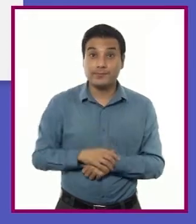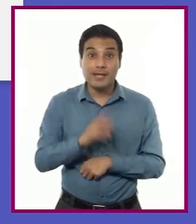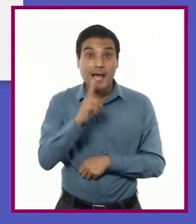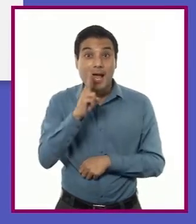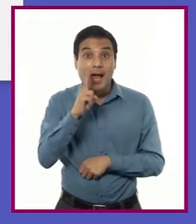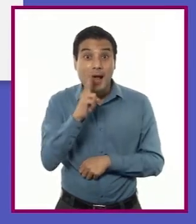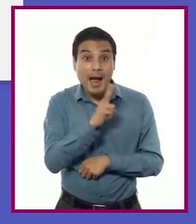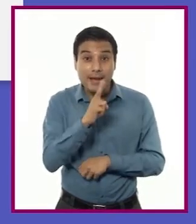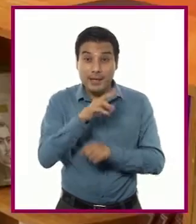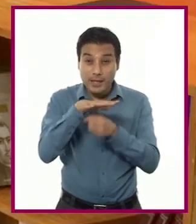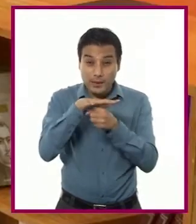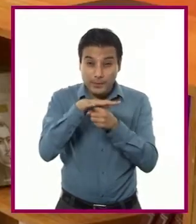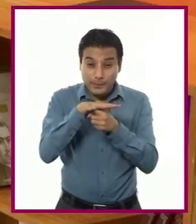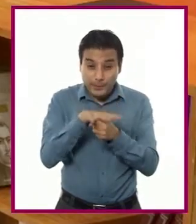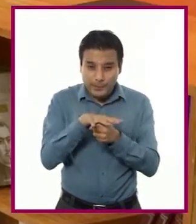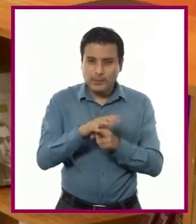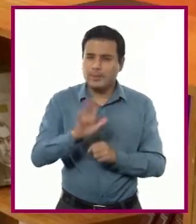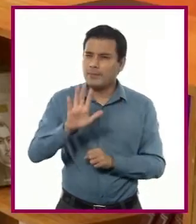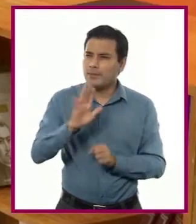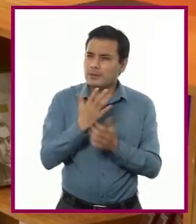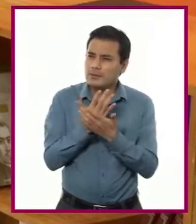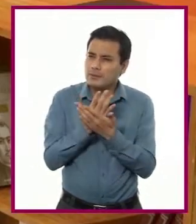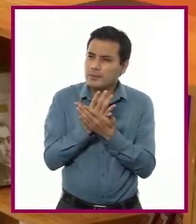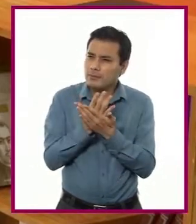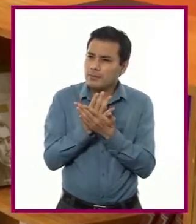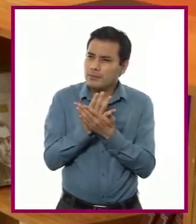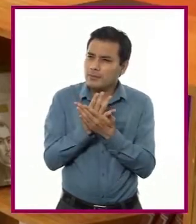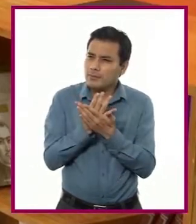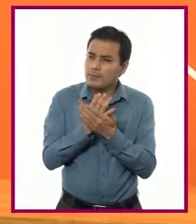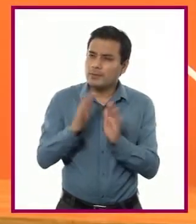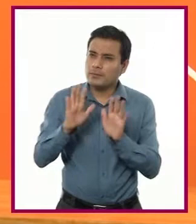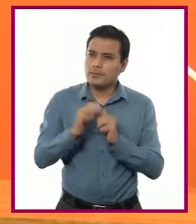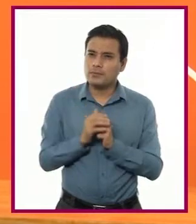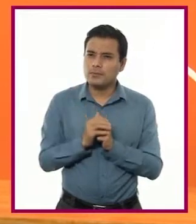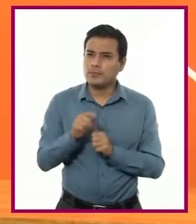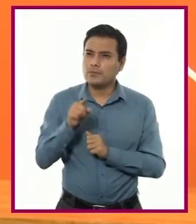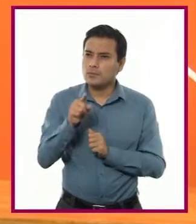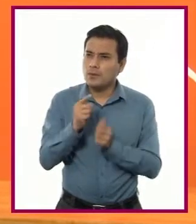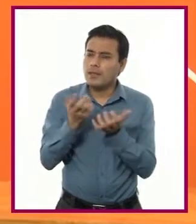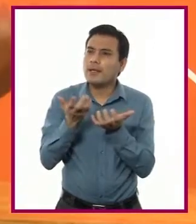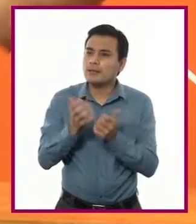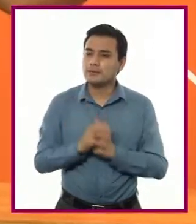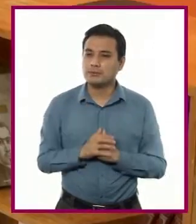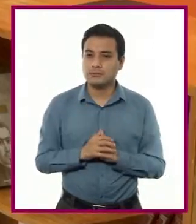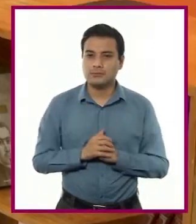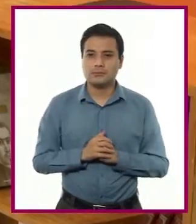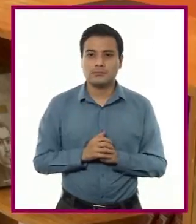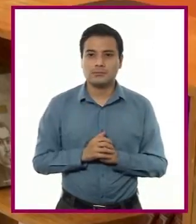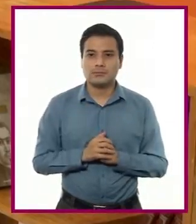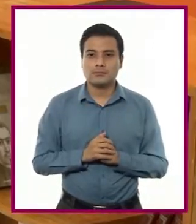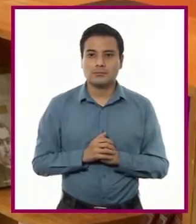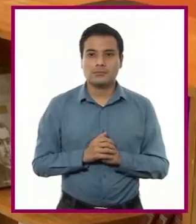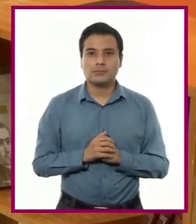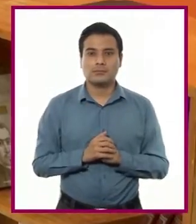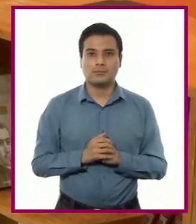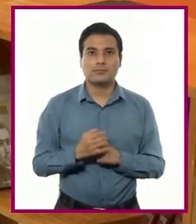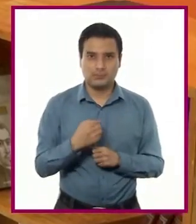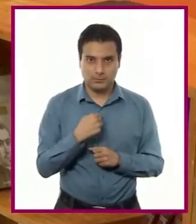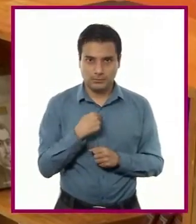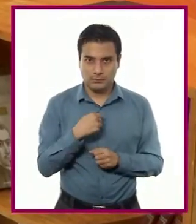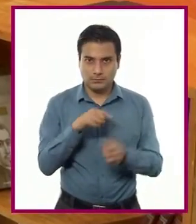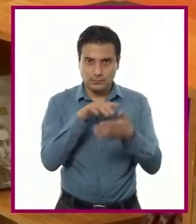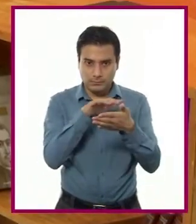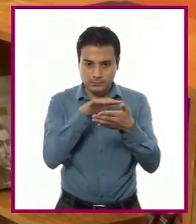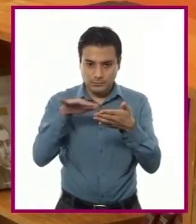enfría lo suficiente... A ver, Enrique, espérame, ¿qué estás haciendo? Pues estoy leyendo las tarjetas que